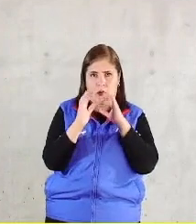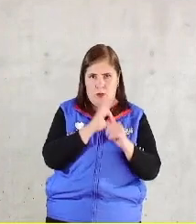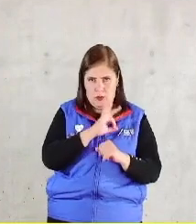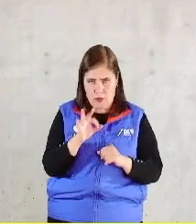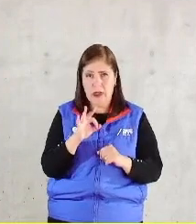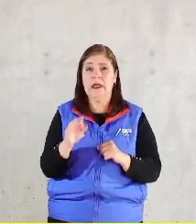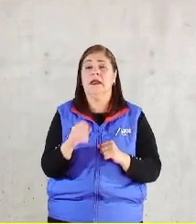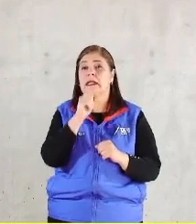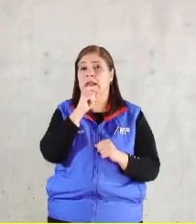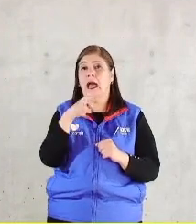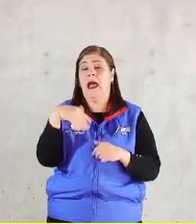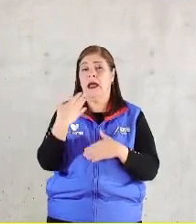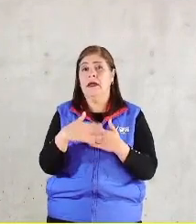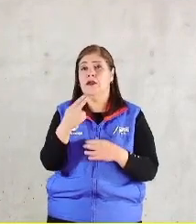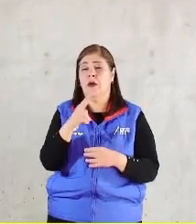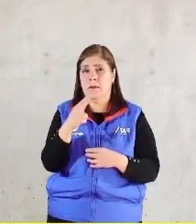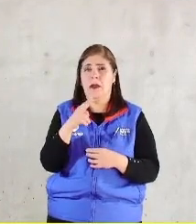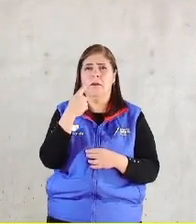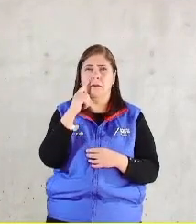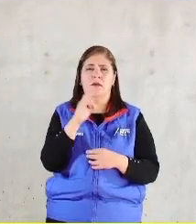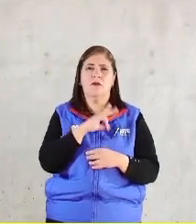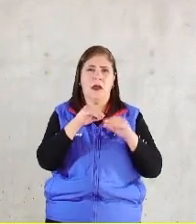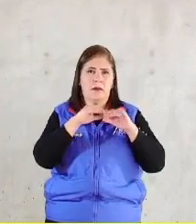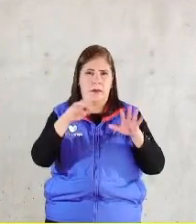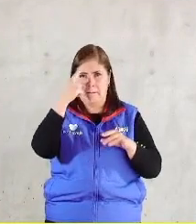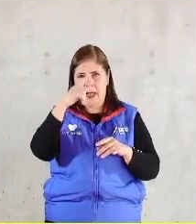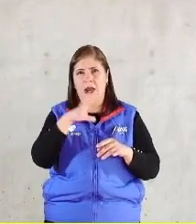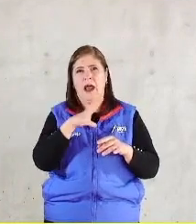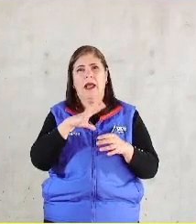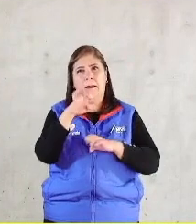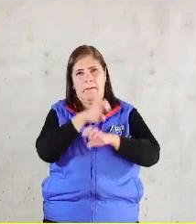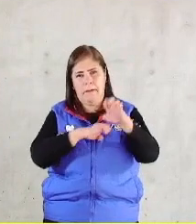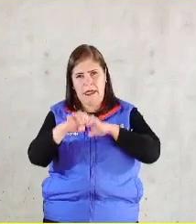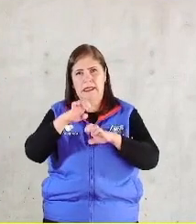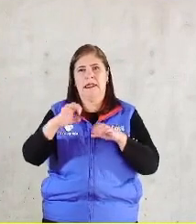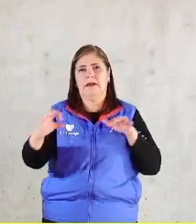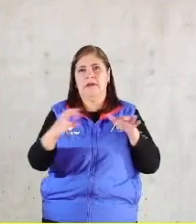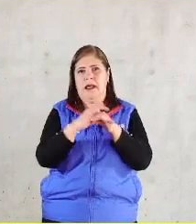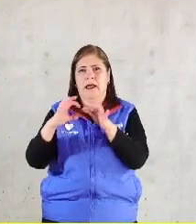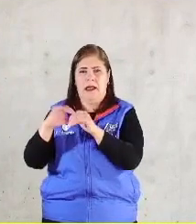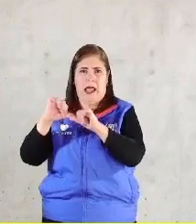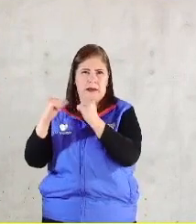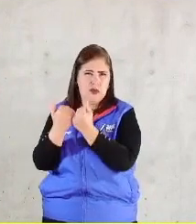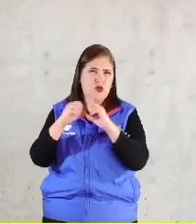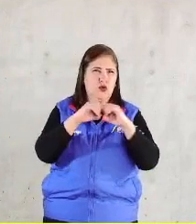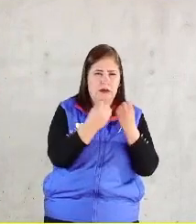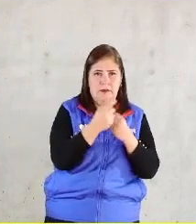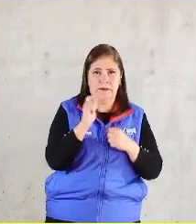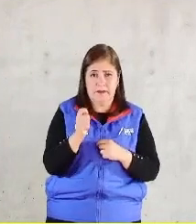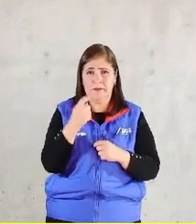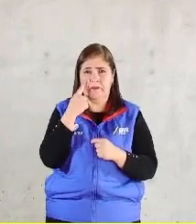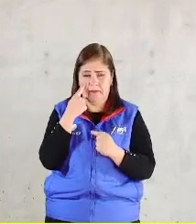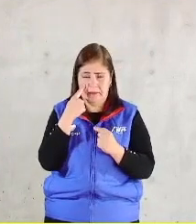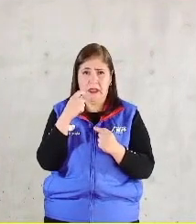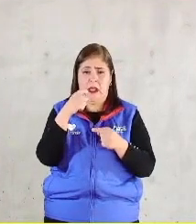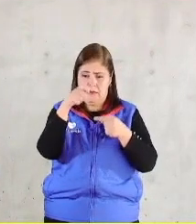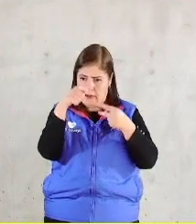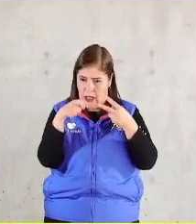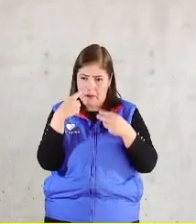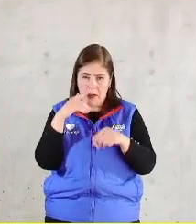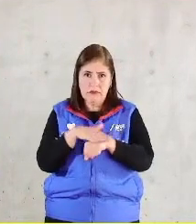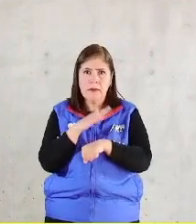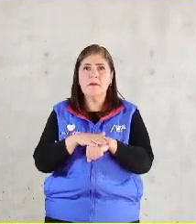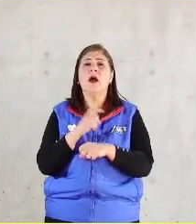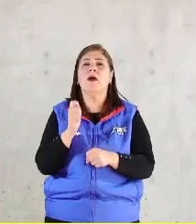noviembre se distribuirán los materiales de capacitación a las empresas y aliados. Se acreditará por nivel mínimo de madurez, porque